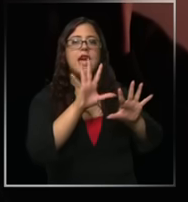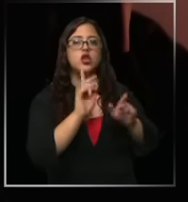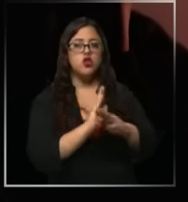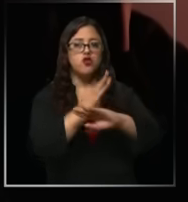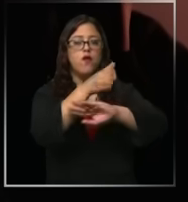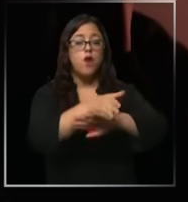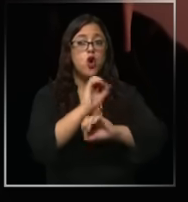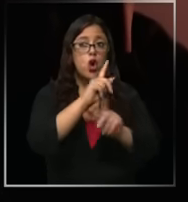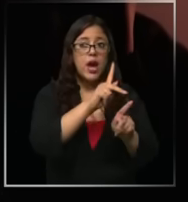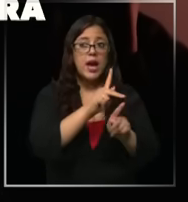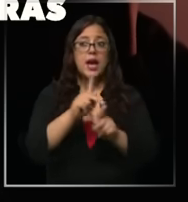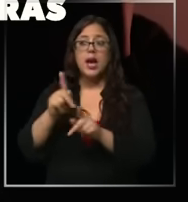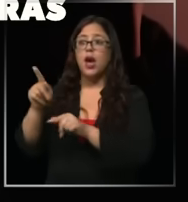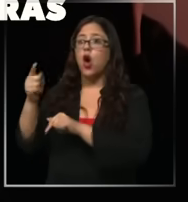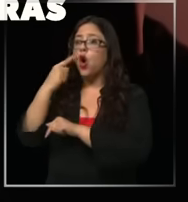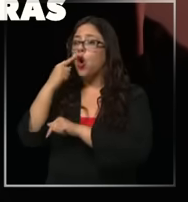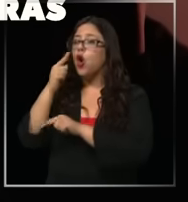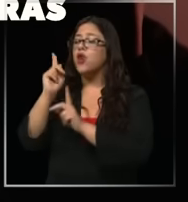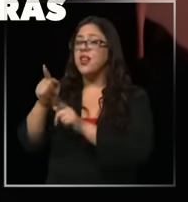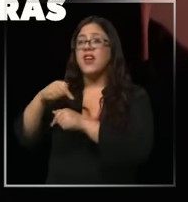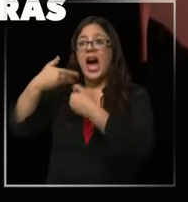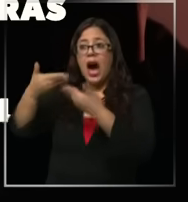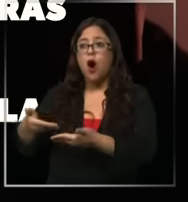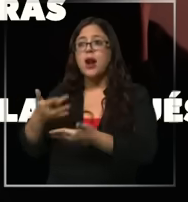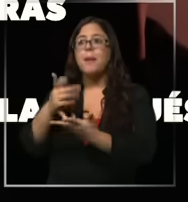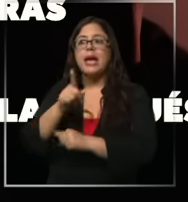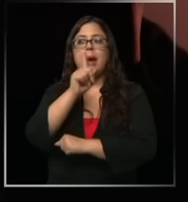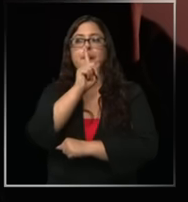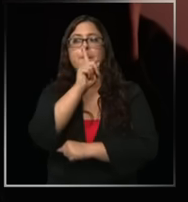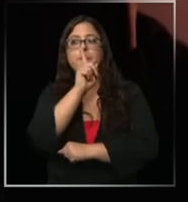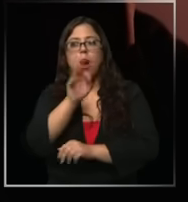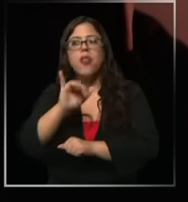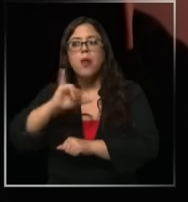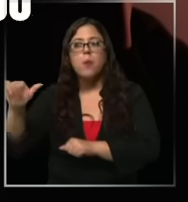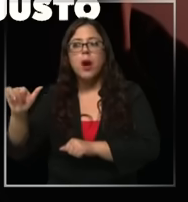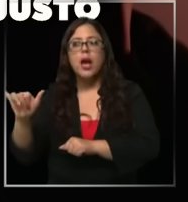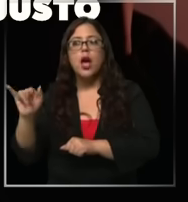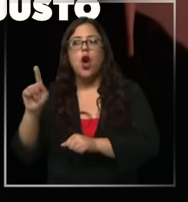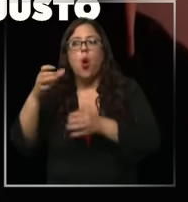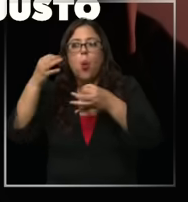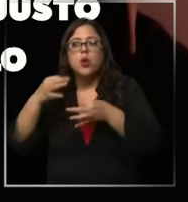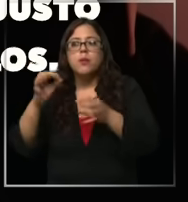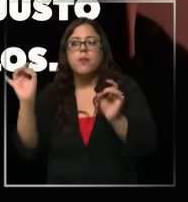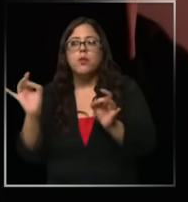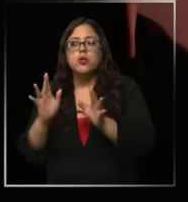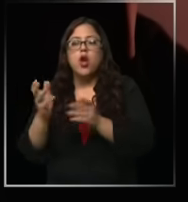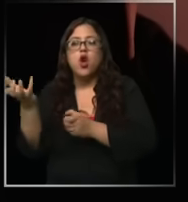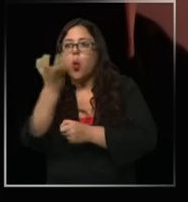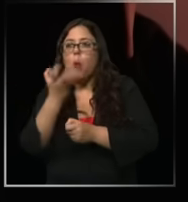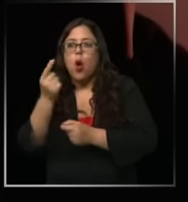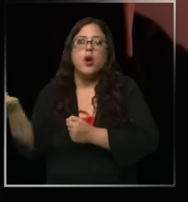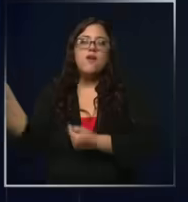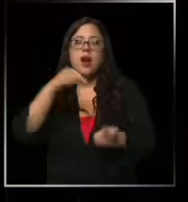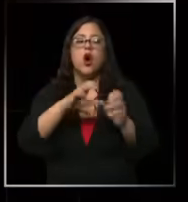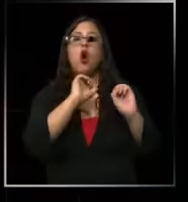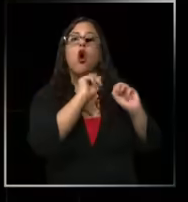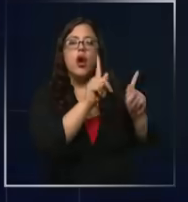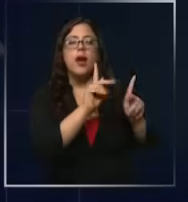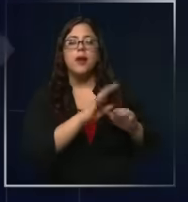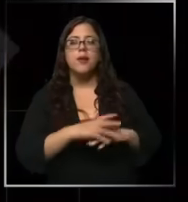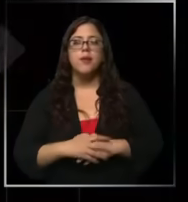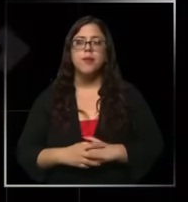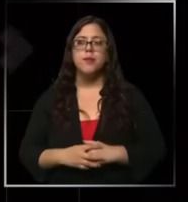ahí, ¿vale? Digo que debería tomarle al tiro para que pase piola después. Pues, hace justo cuando llegue los guardias. Vale, listo ya, vale.